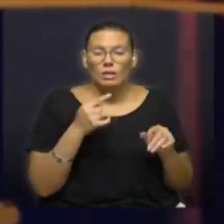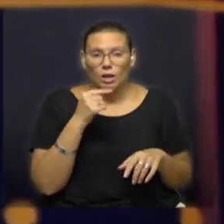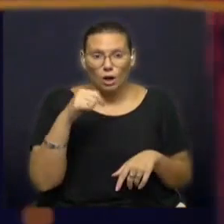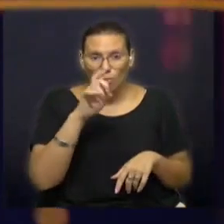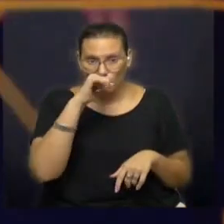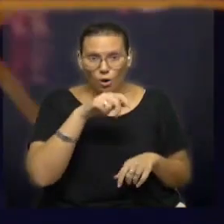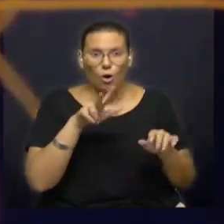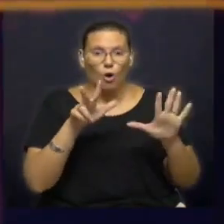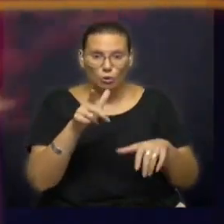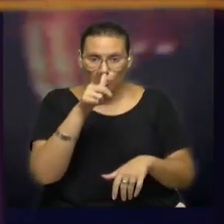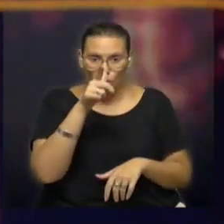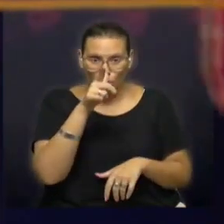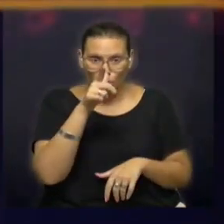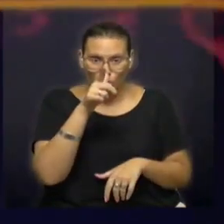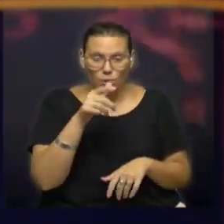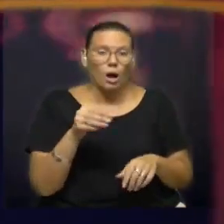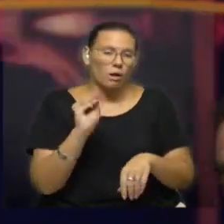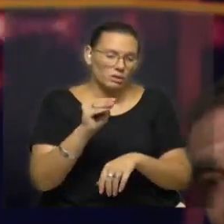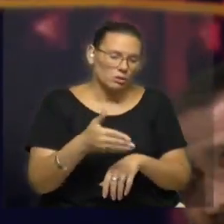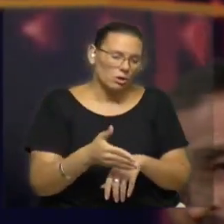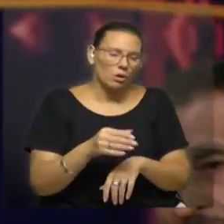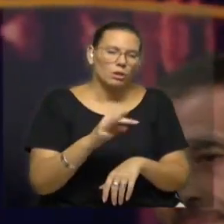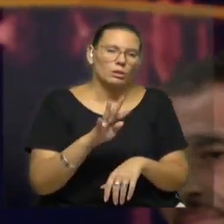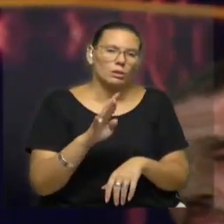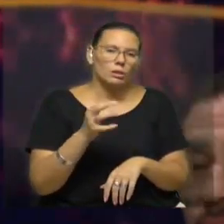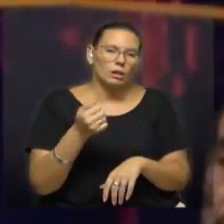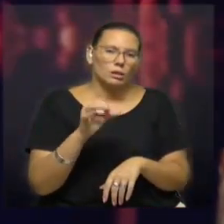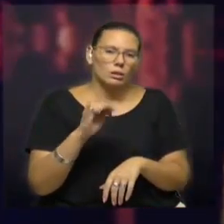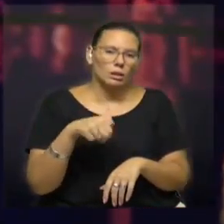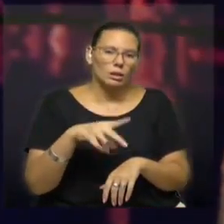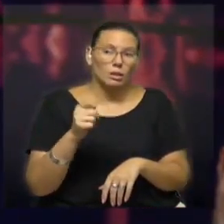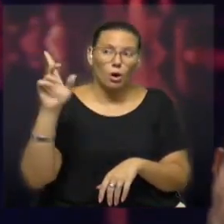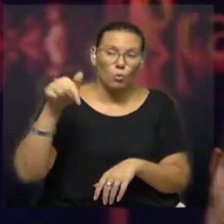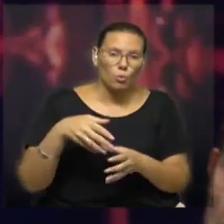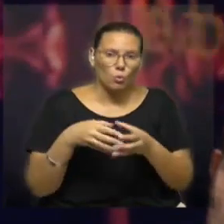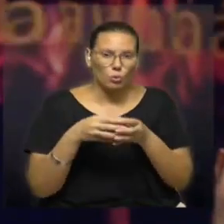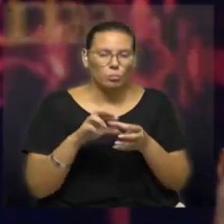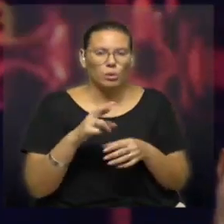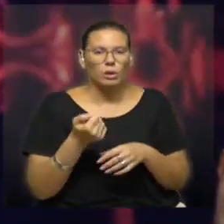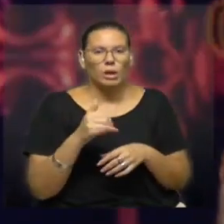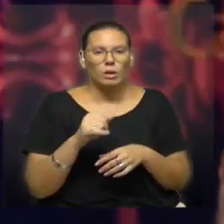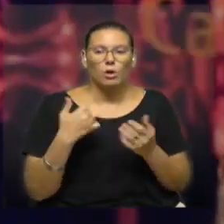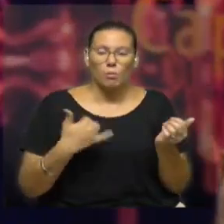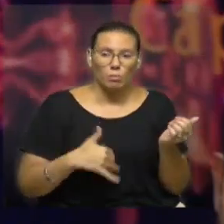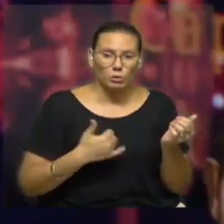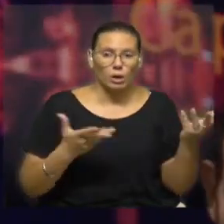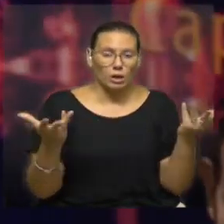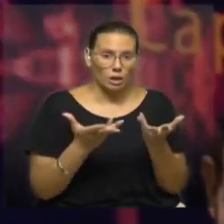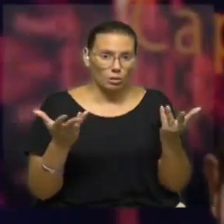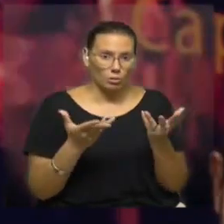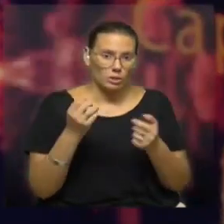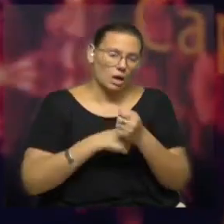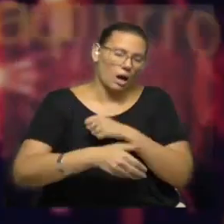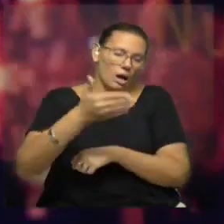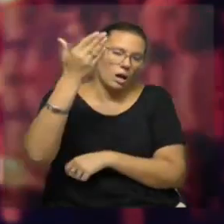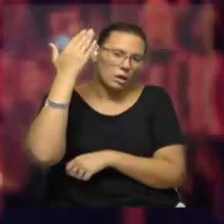vamos a estar el 8 de julio, ya adelanto, en la trastienda. Claro. Que vamos a traer una banda que es muy buena, se llama Raigo, que es con quien vamos a tocar ahora, que ya hace unos